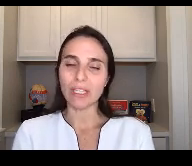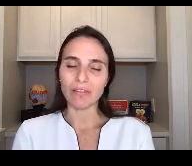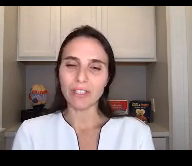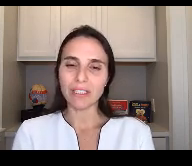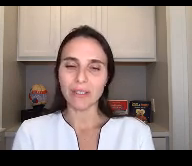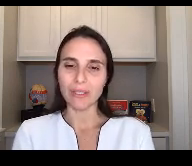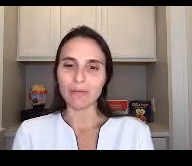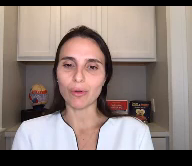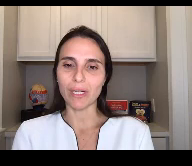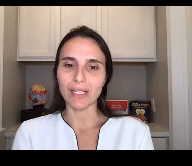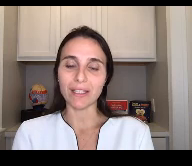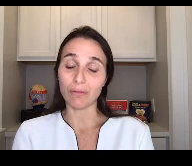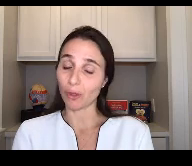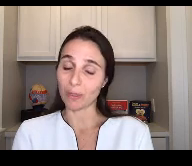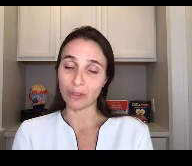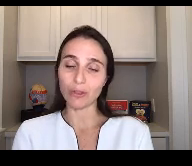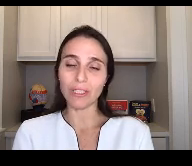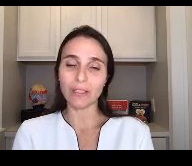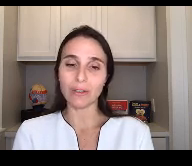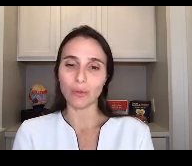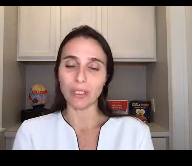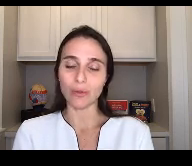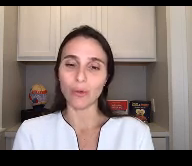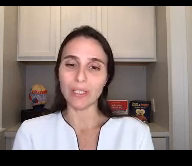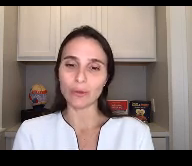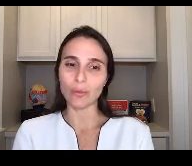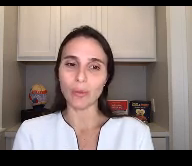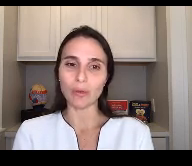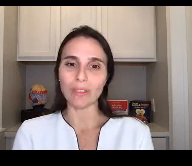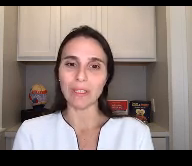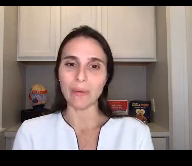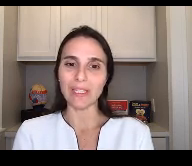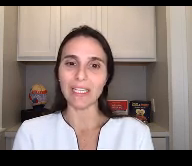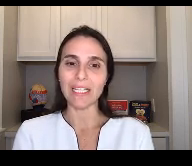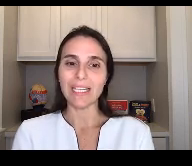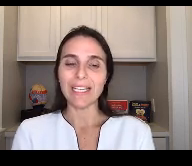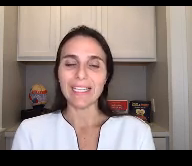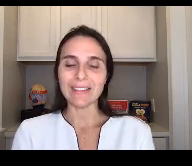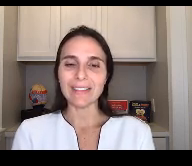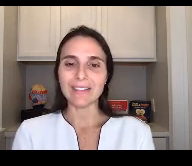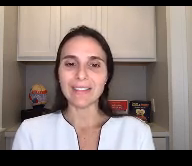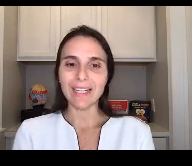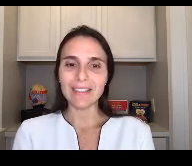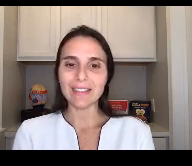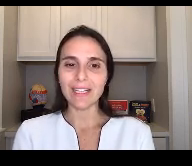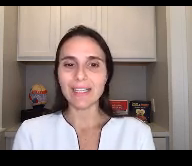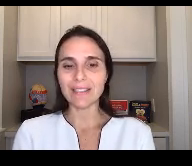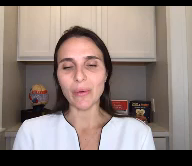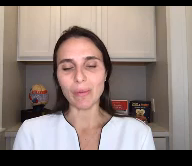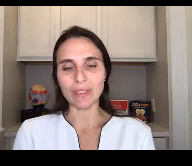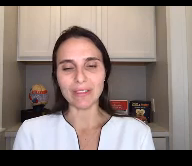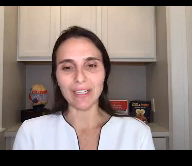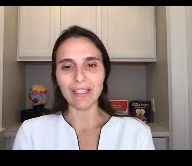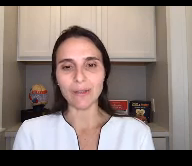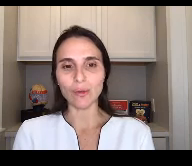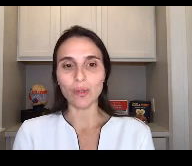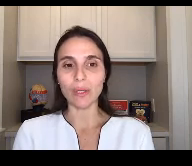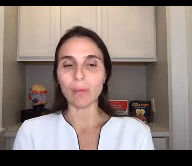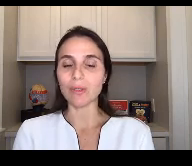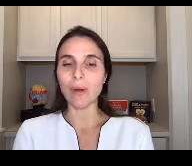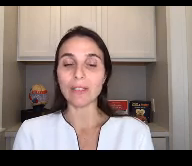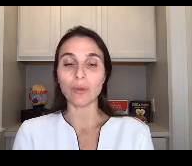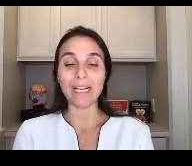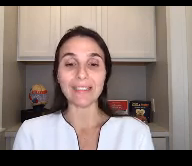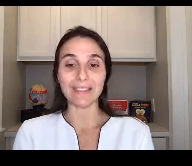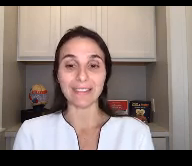través de infografía, a través de información y sobre todo en estos momentos a través de estas 3 charlas que vamos a estar dando,